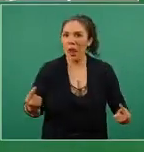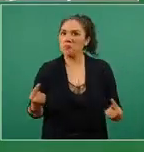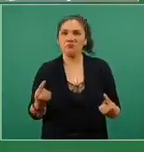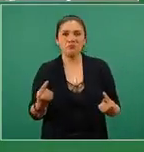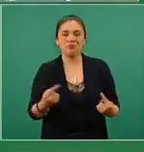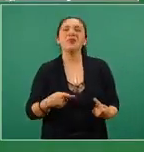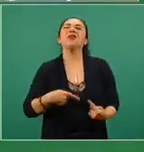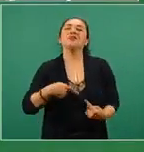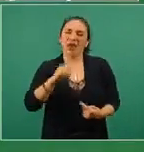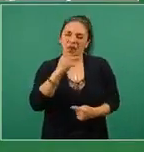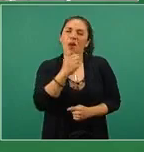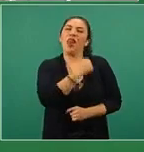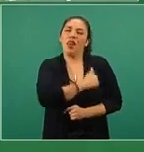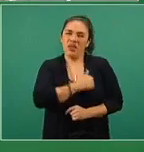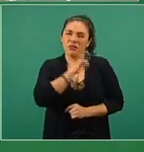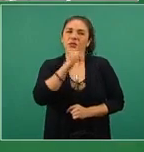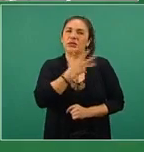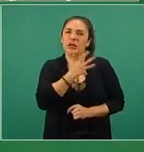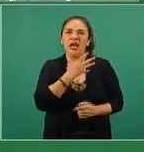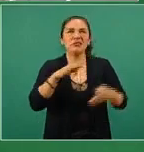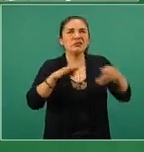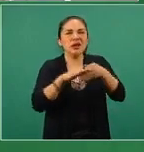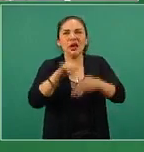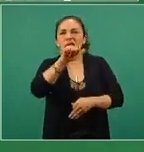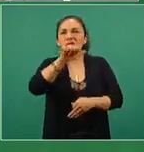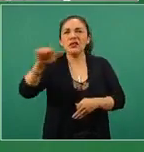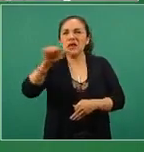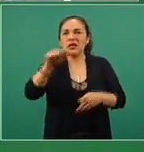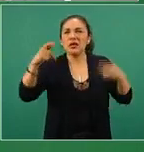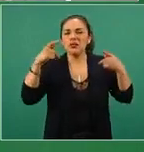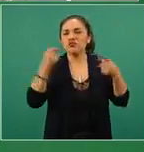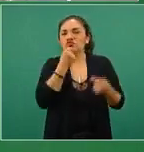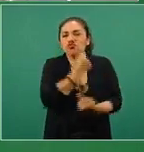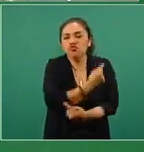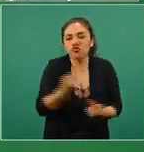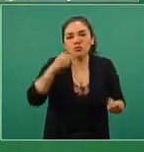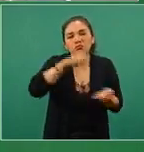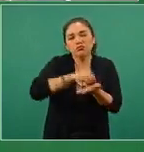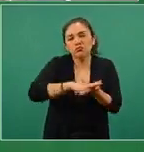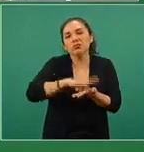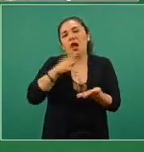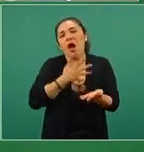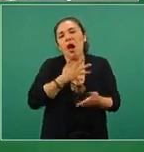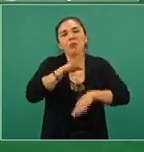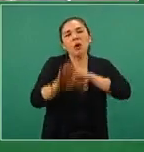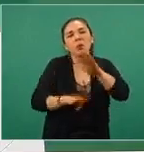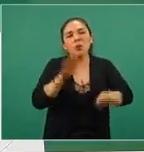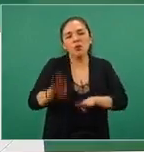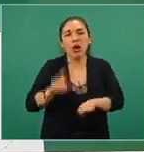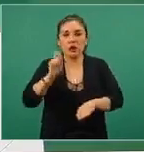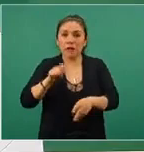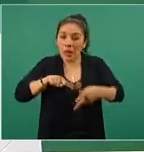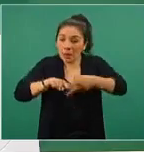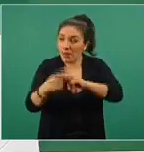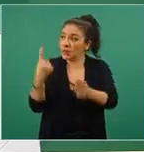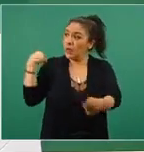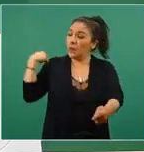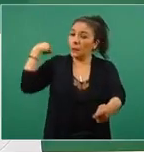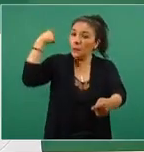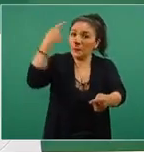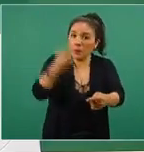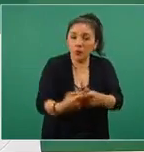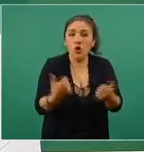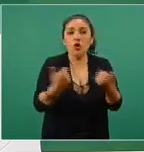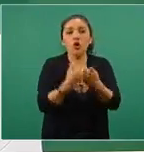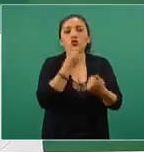Sí, desafortunadamente ha habido alrededor de 600 defunciones registradas durante toda la epidemia, registradas